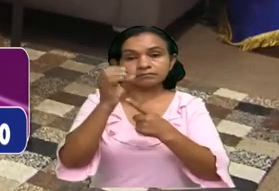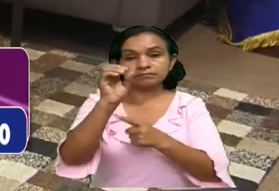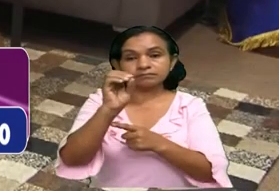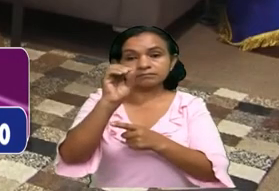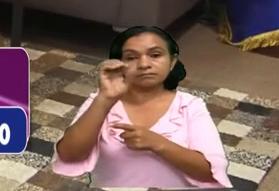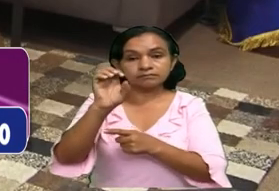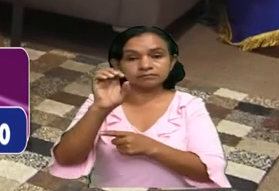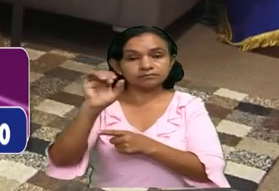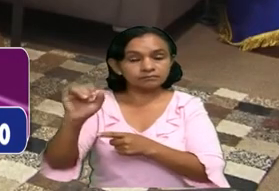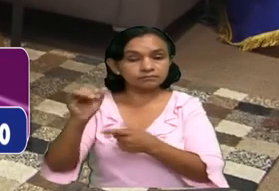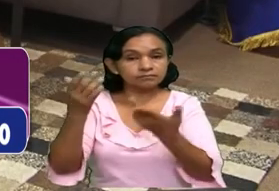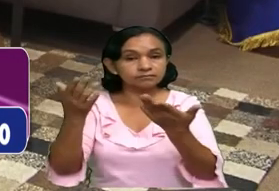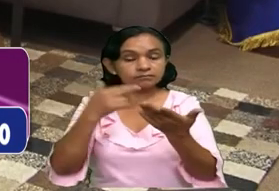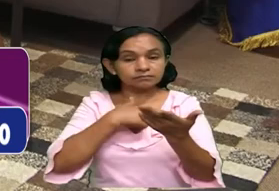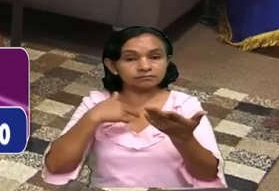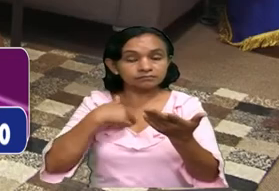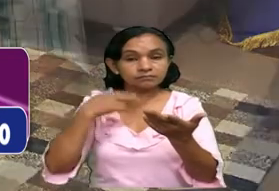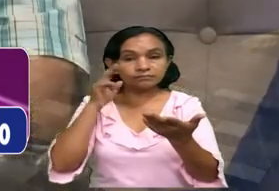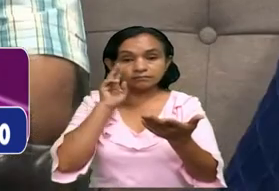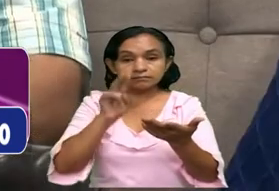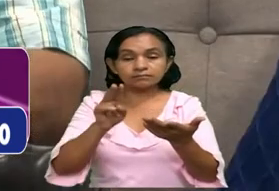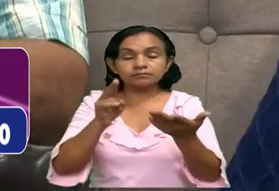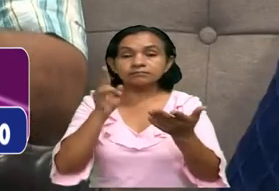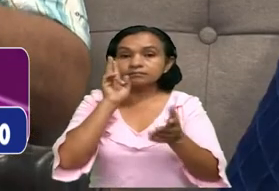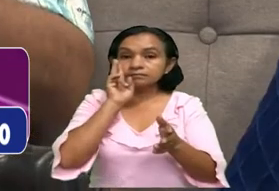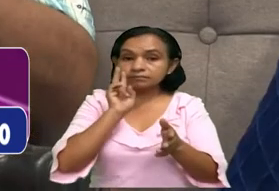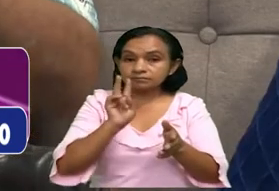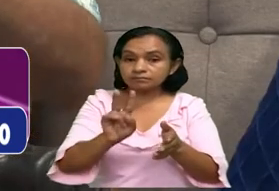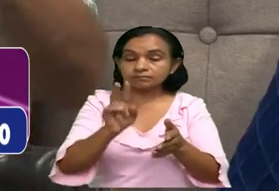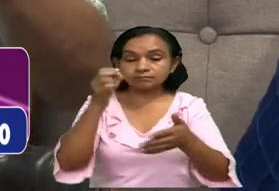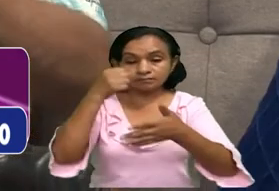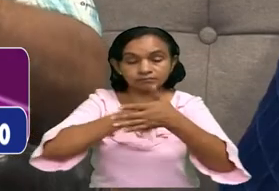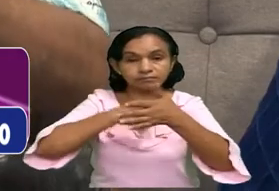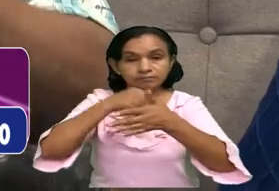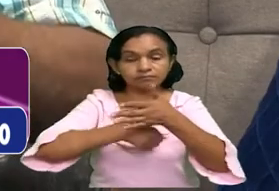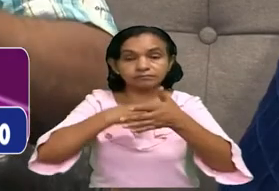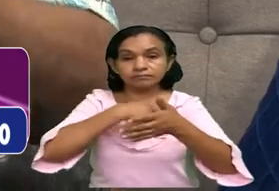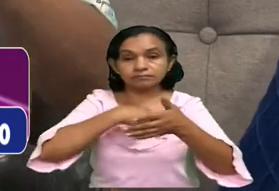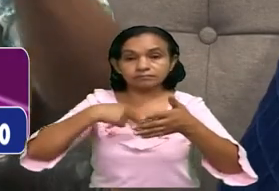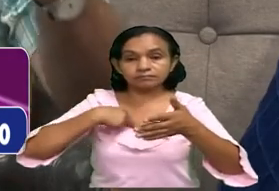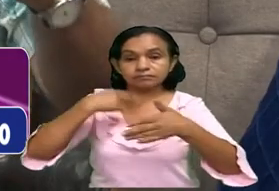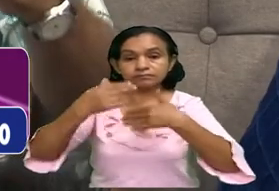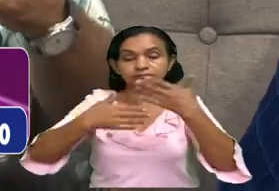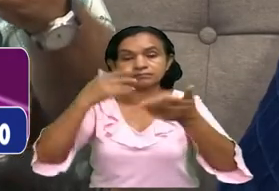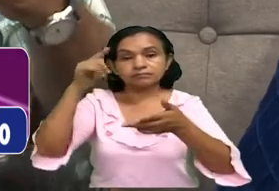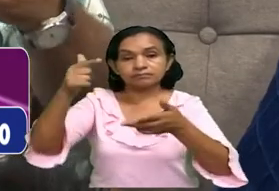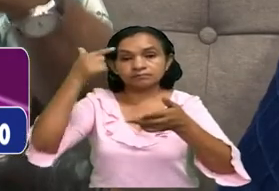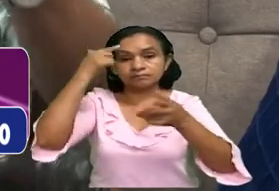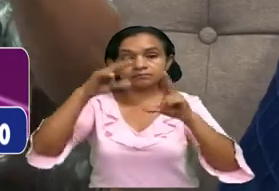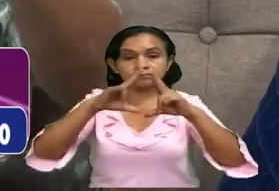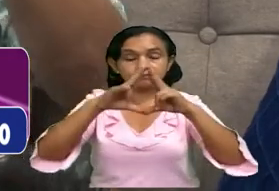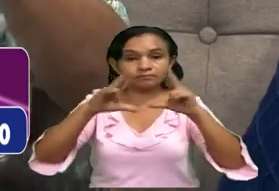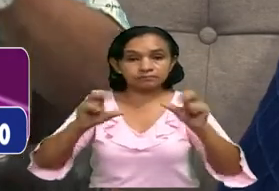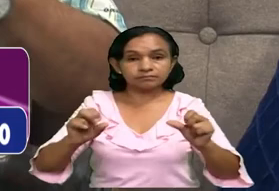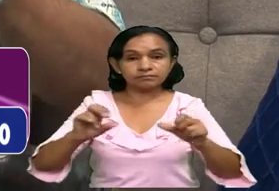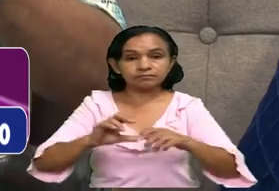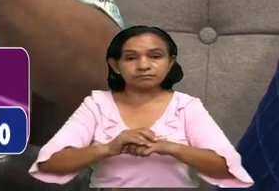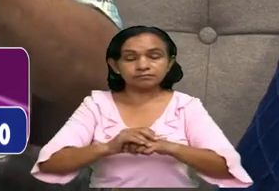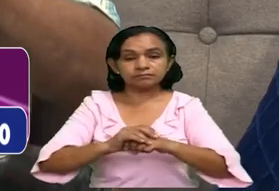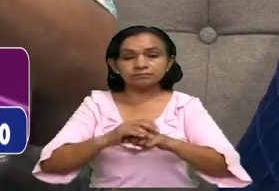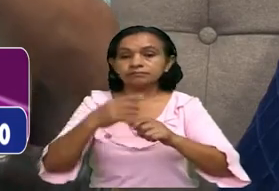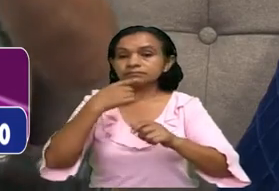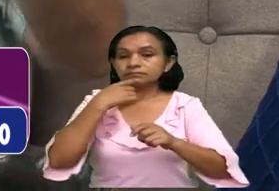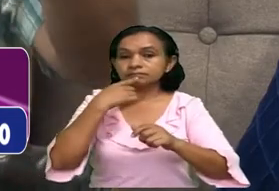que es el de la Episotia, ¿verdad? Entonces vemos que el esfuerzo que viene haciendo el Estado de Nicaragua